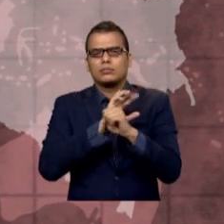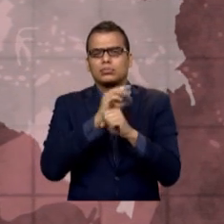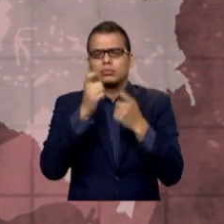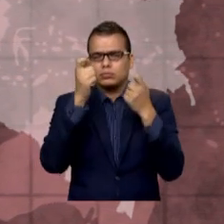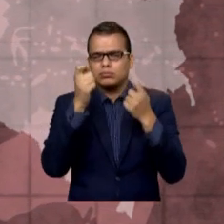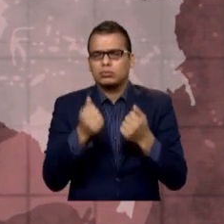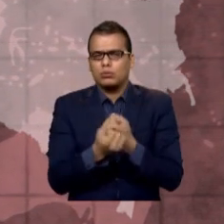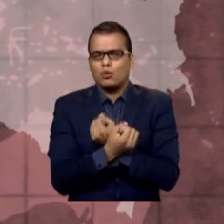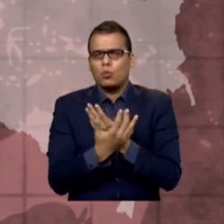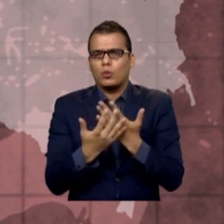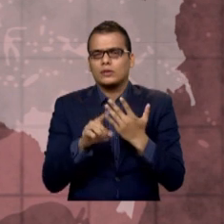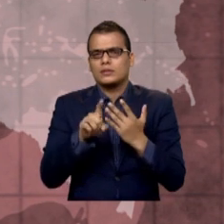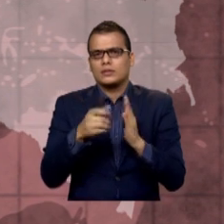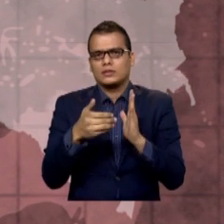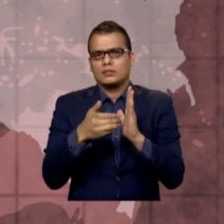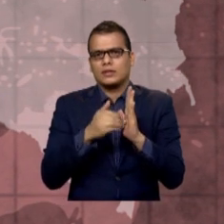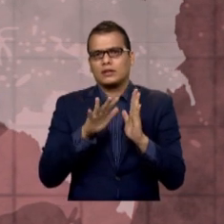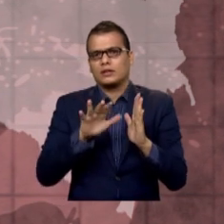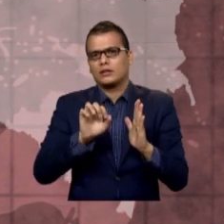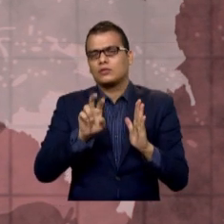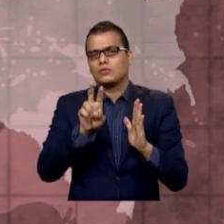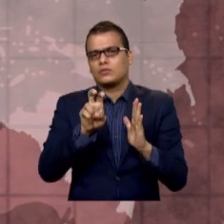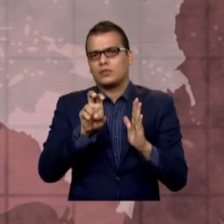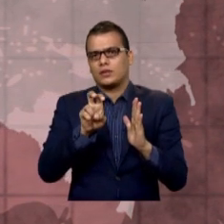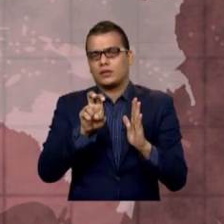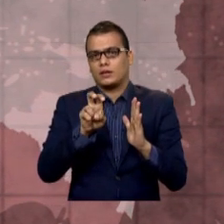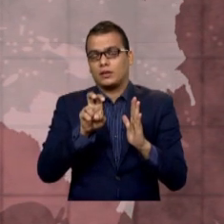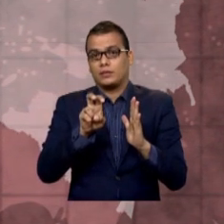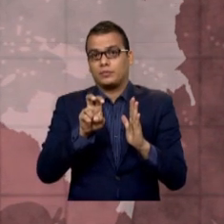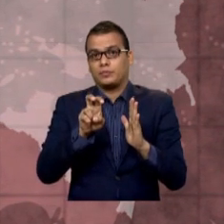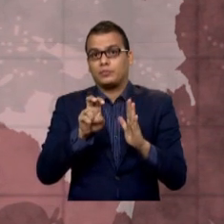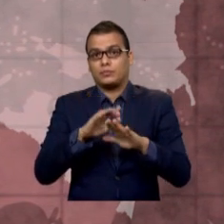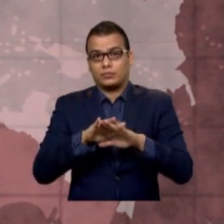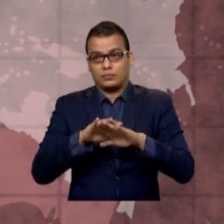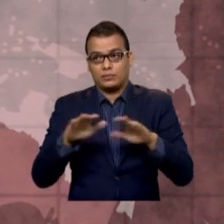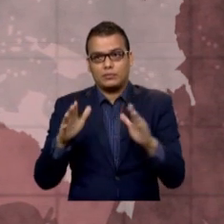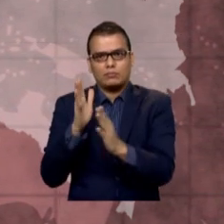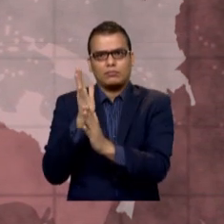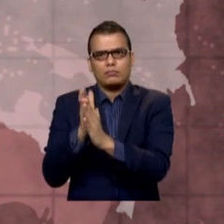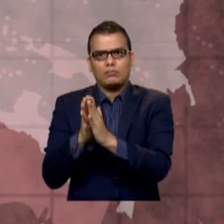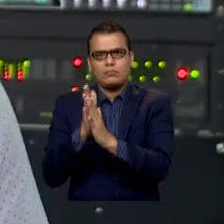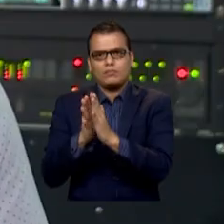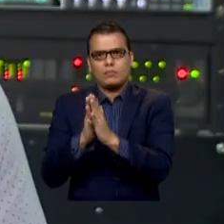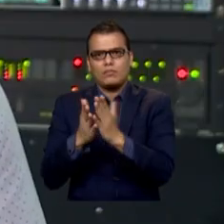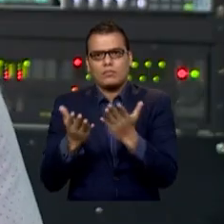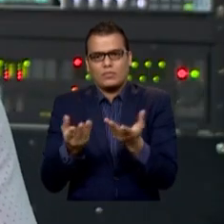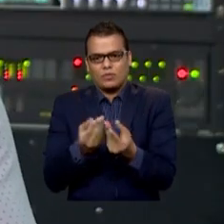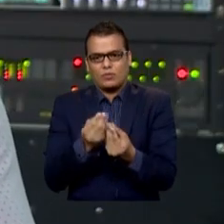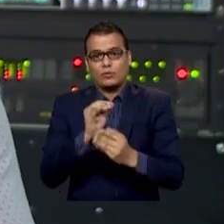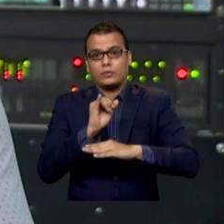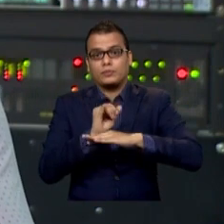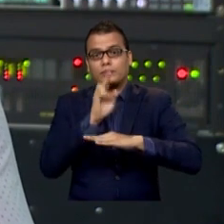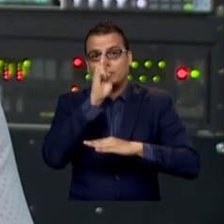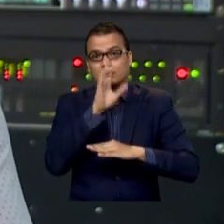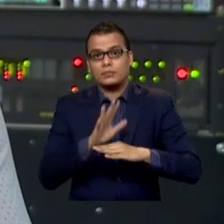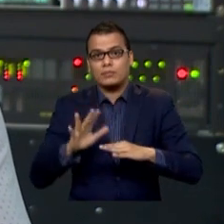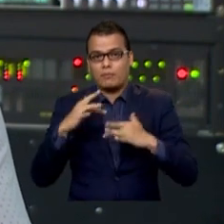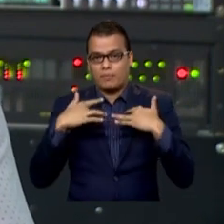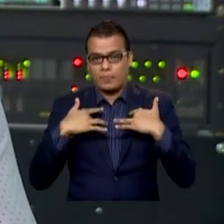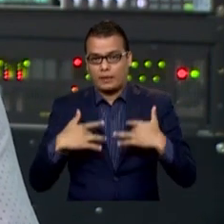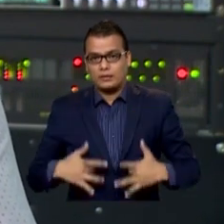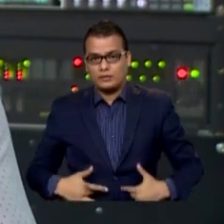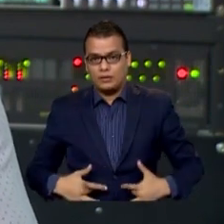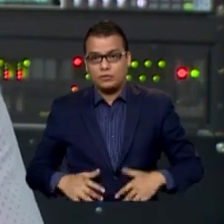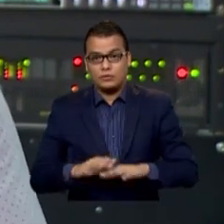los 6.507 nuevos casos. De acuerdo a este reporte entregado por el Instituto Nacional de